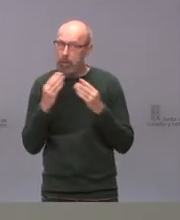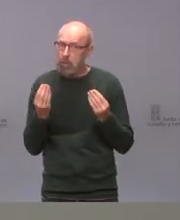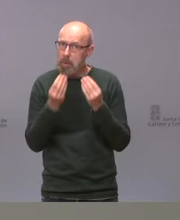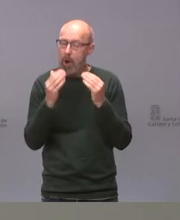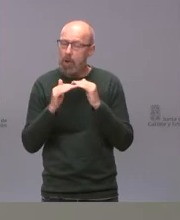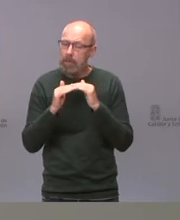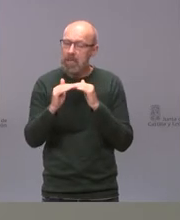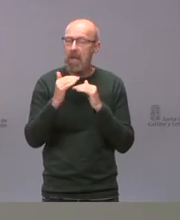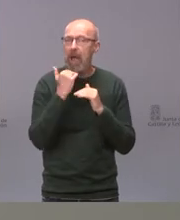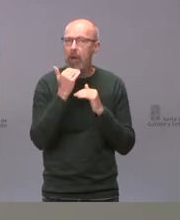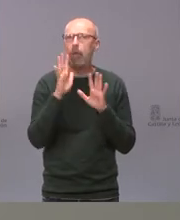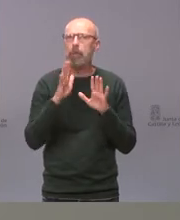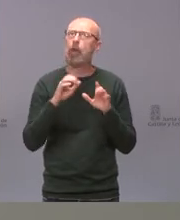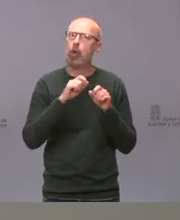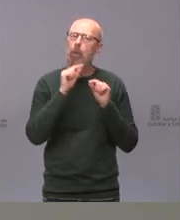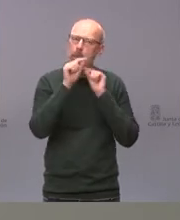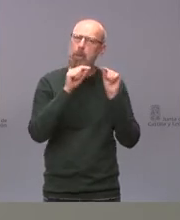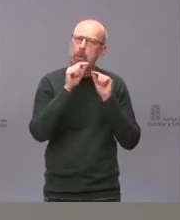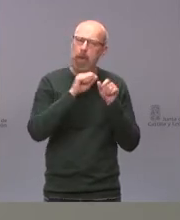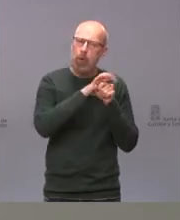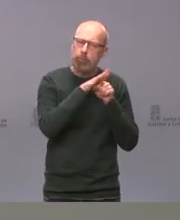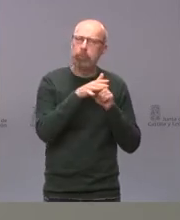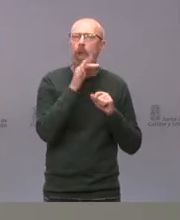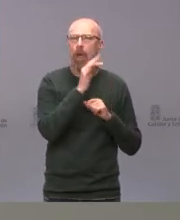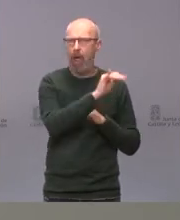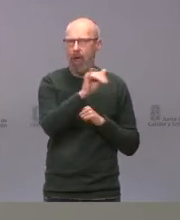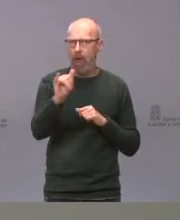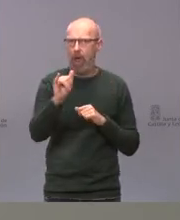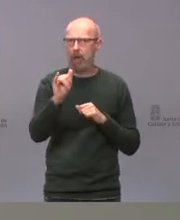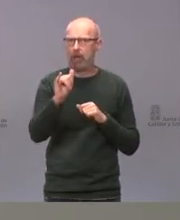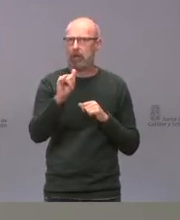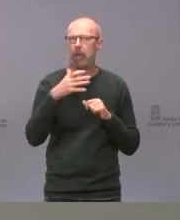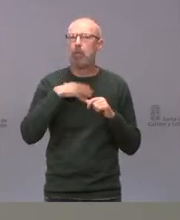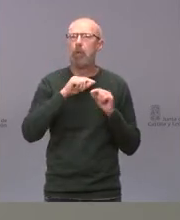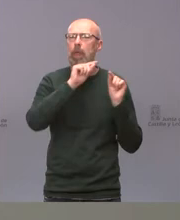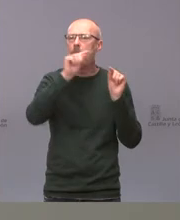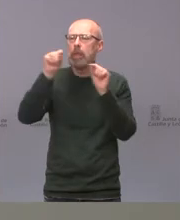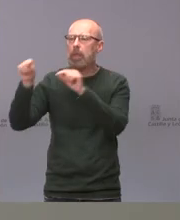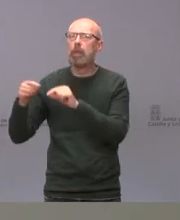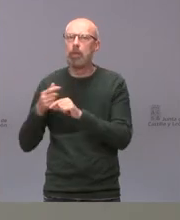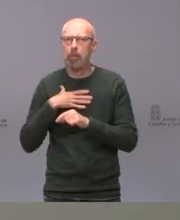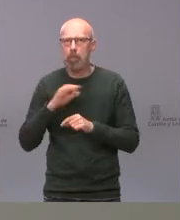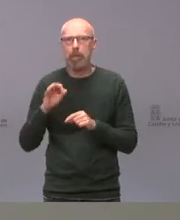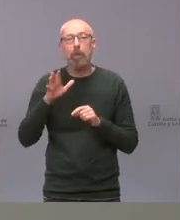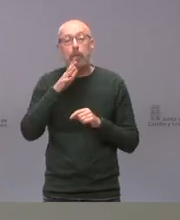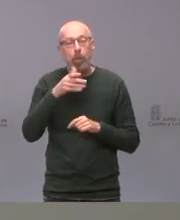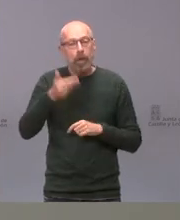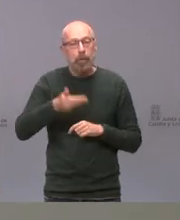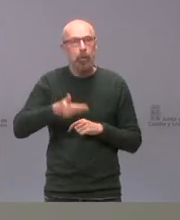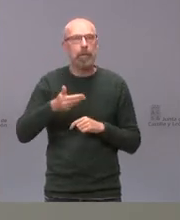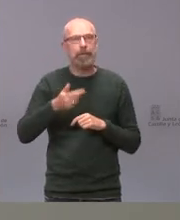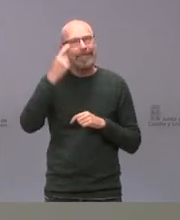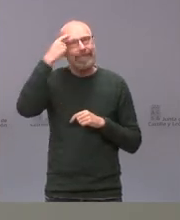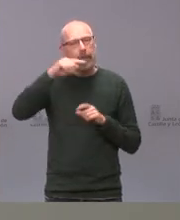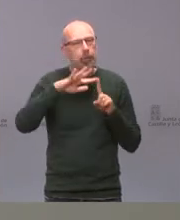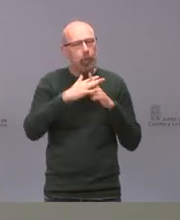virus circula y no hay fronteras para él. Por lo tanto, es importante saber y contextualizar lo que está pasando a todos los